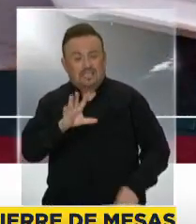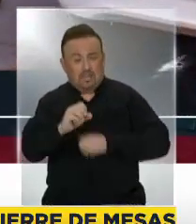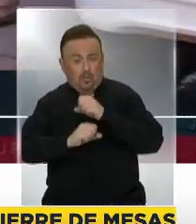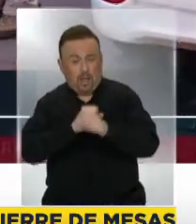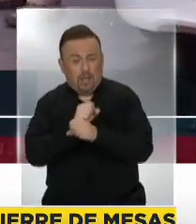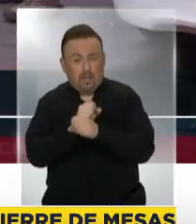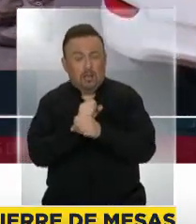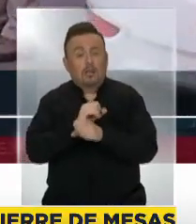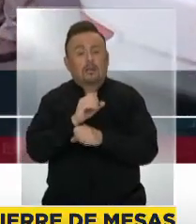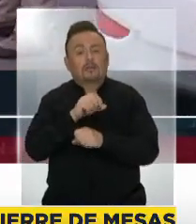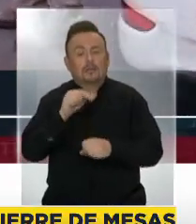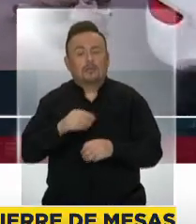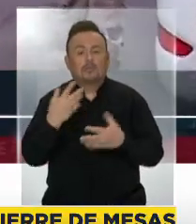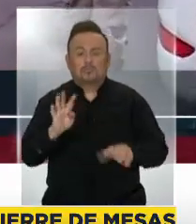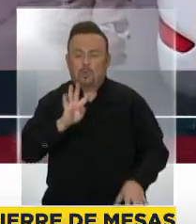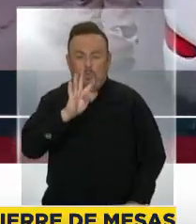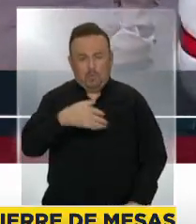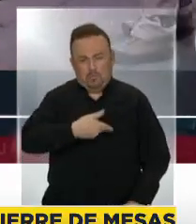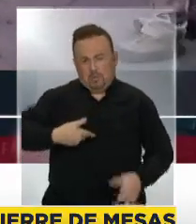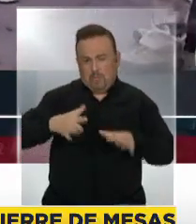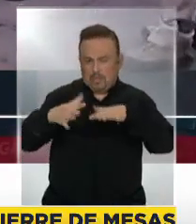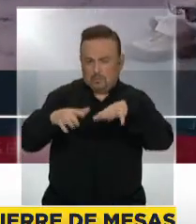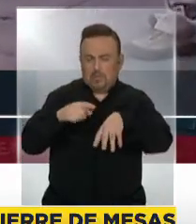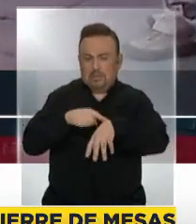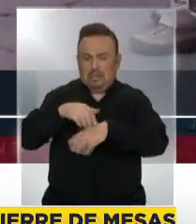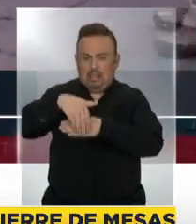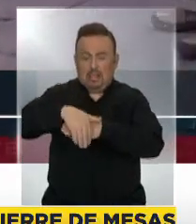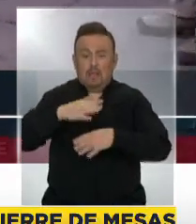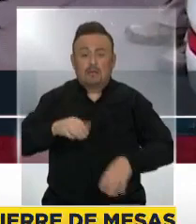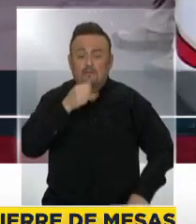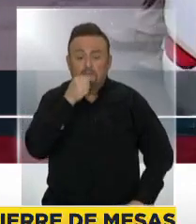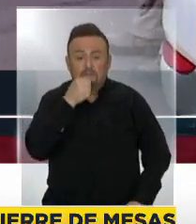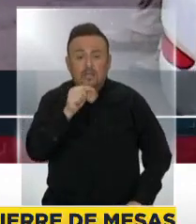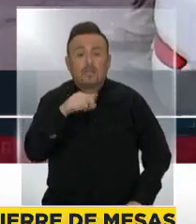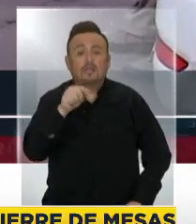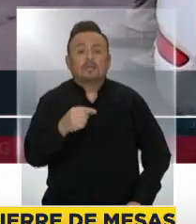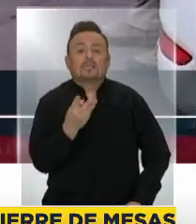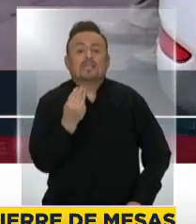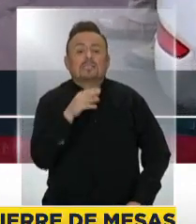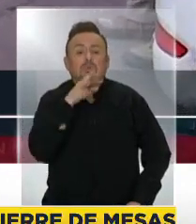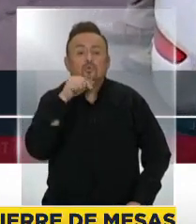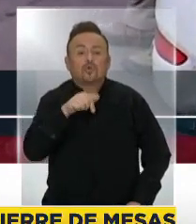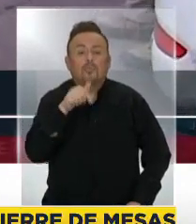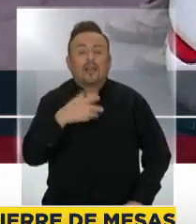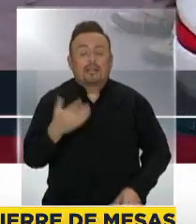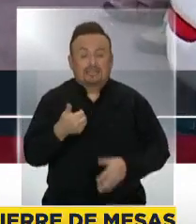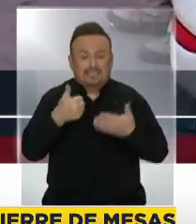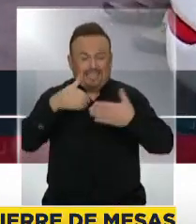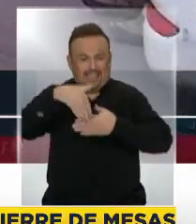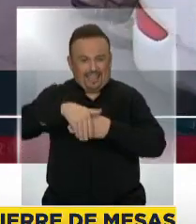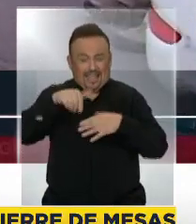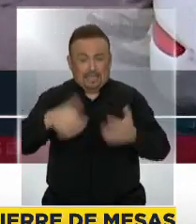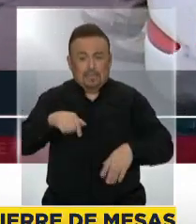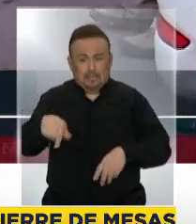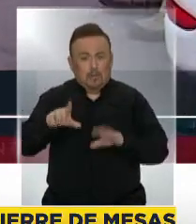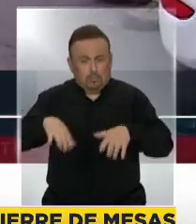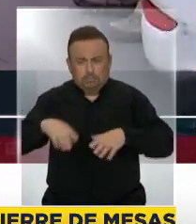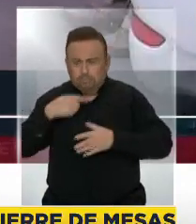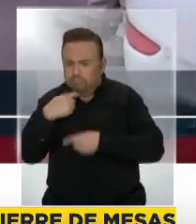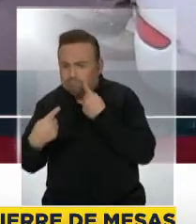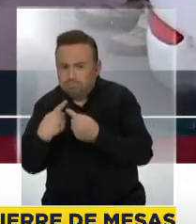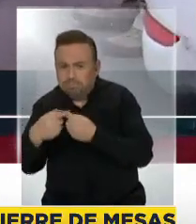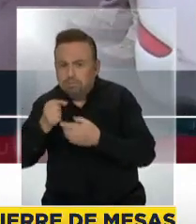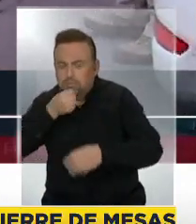murió minutos después, cerca de las 4:30 de la tarde. Faltan 13 minutos para las 6. Nosotros vamos a seguir reporteando en este lugar porque es una de las